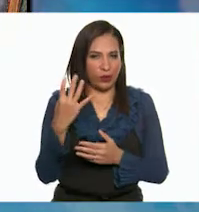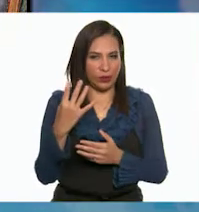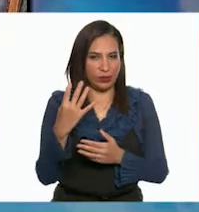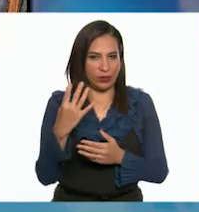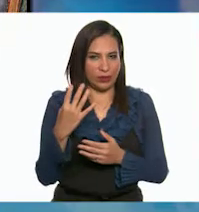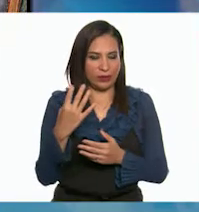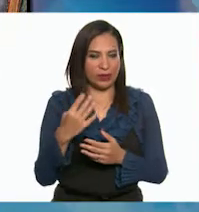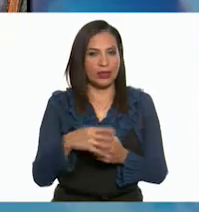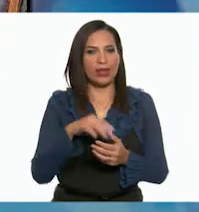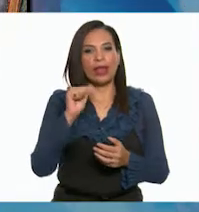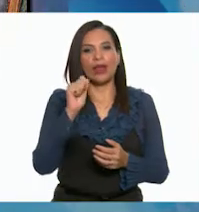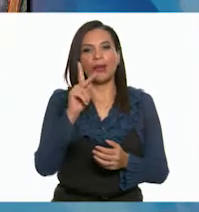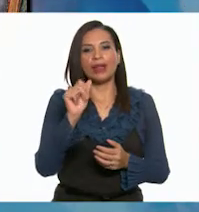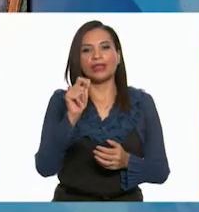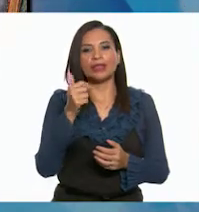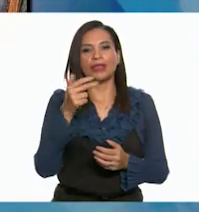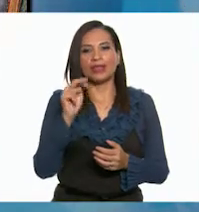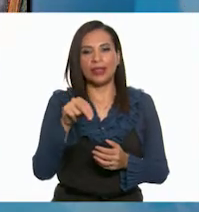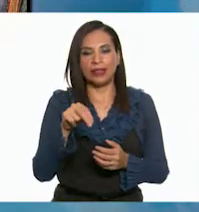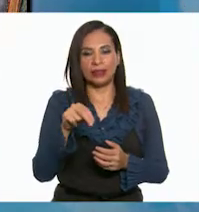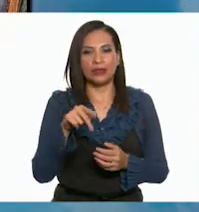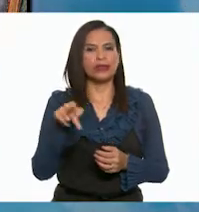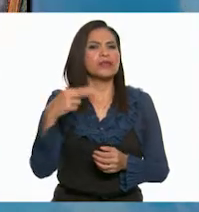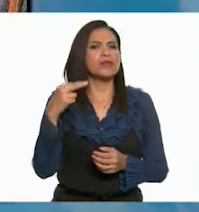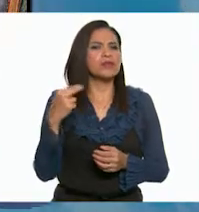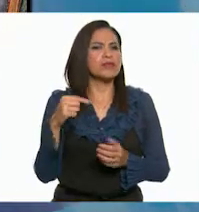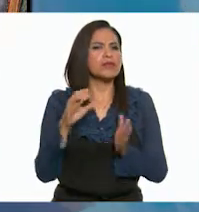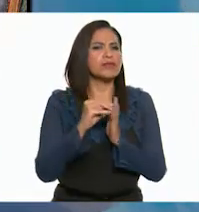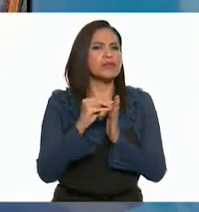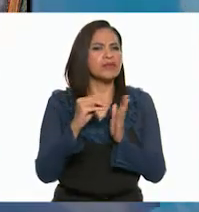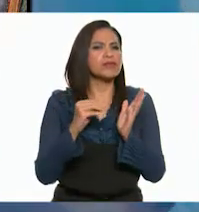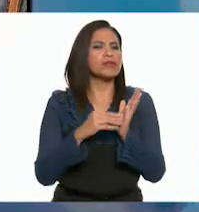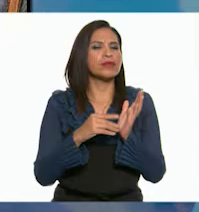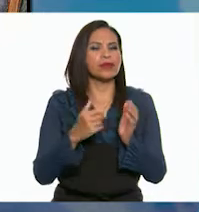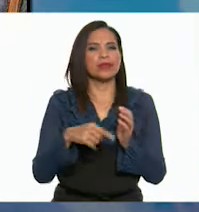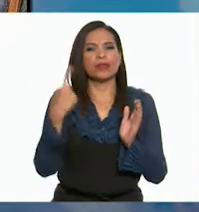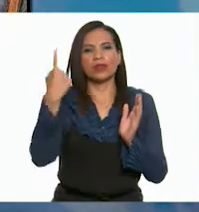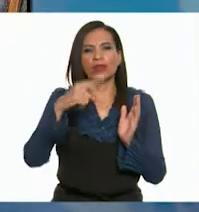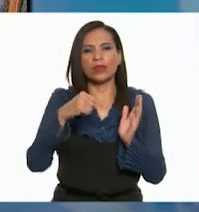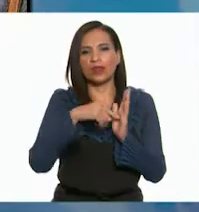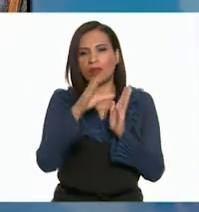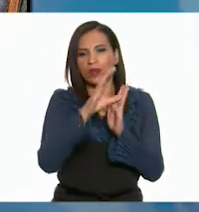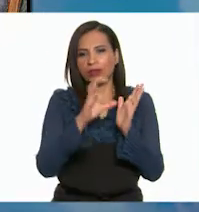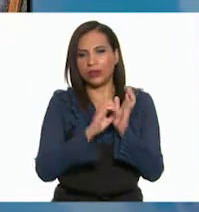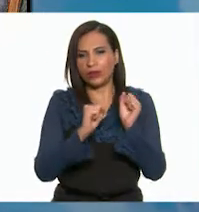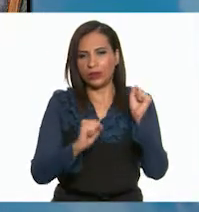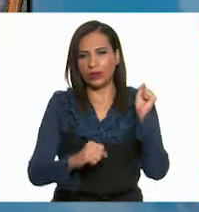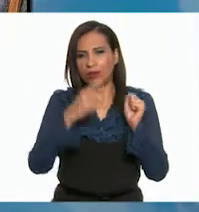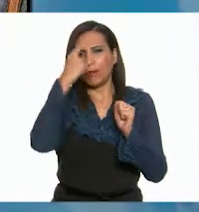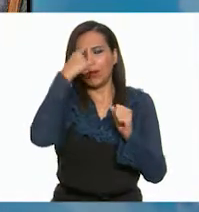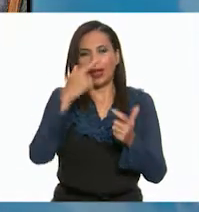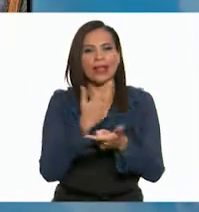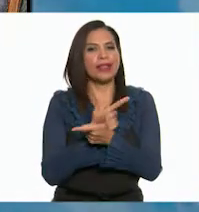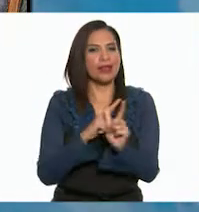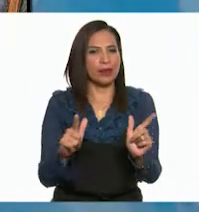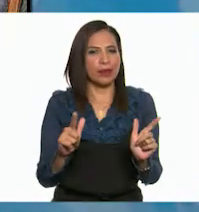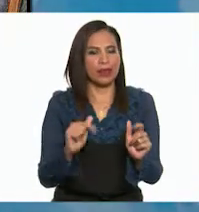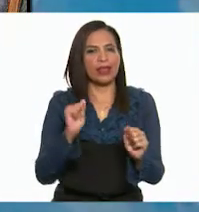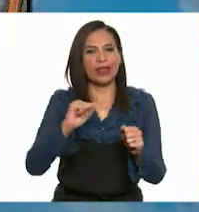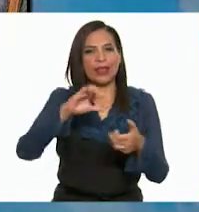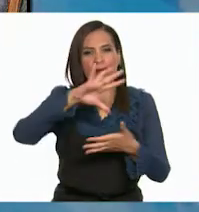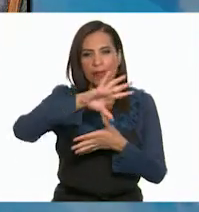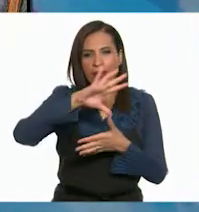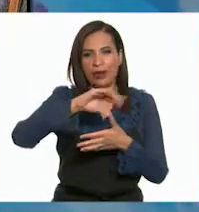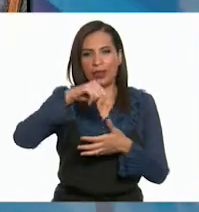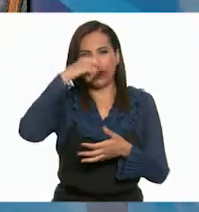1814 en Apatzingán, con el nombre de Decreto Constitucional para la Libertad de la